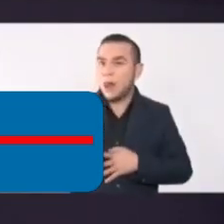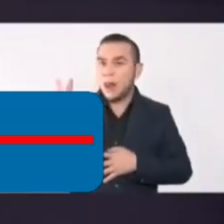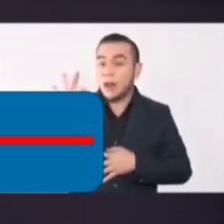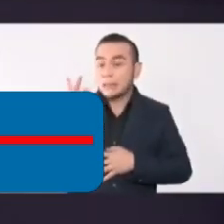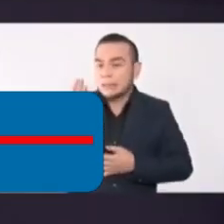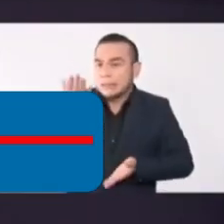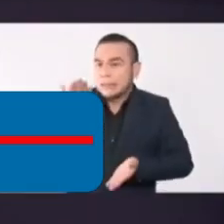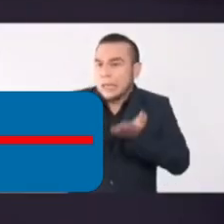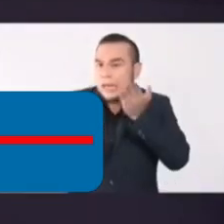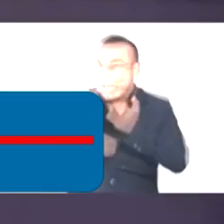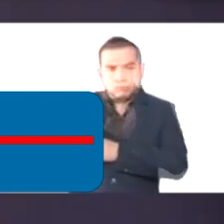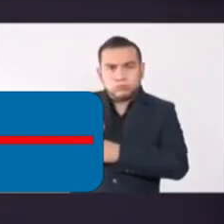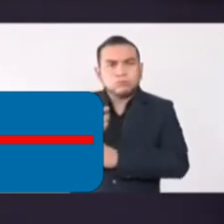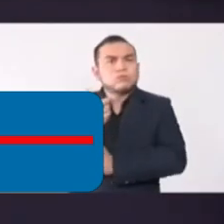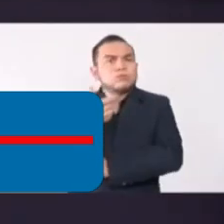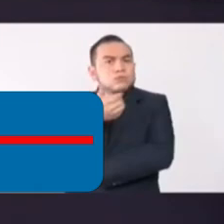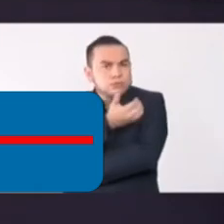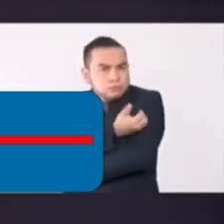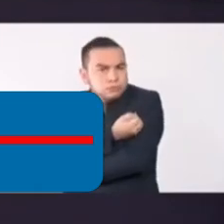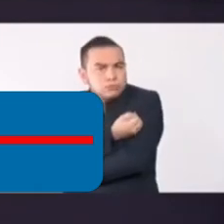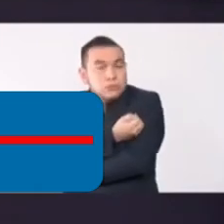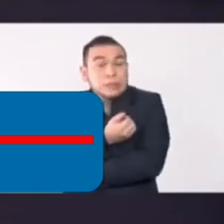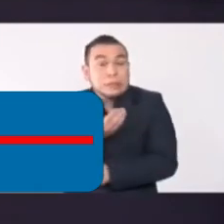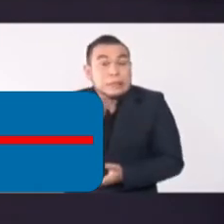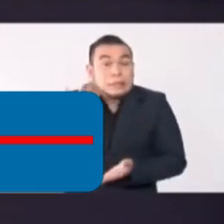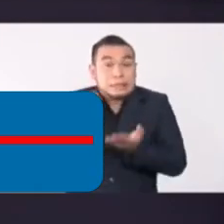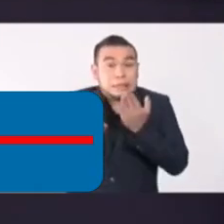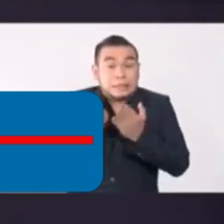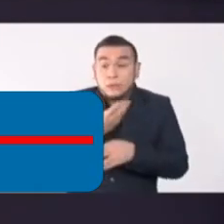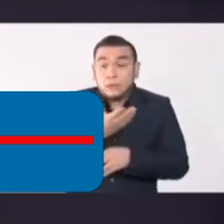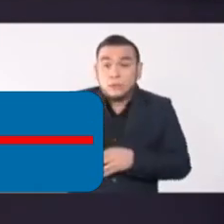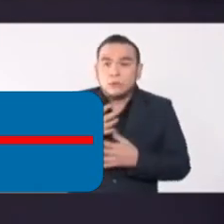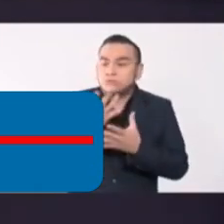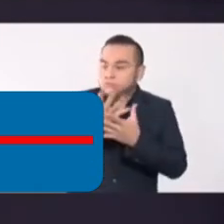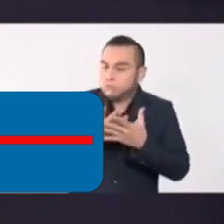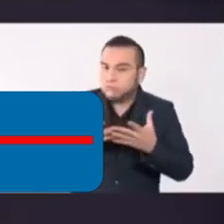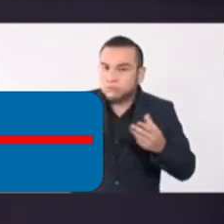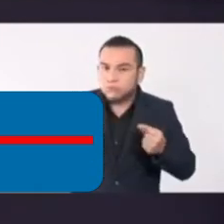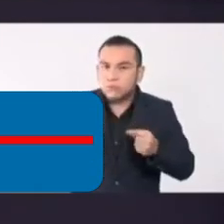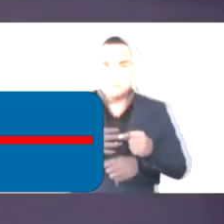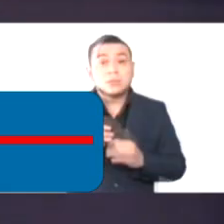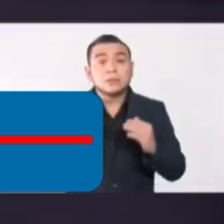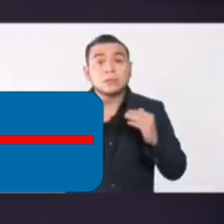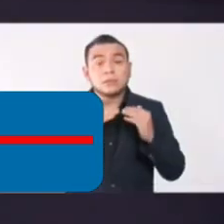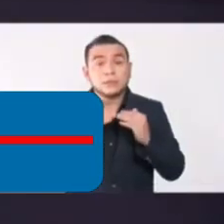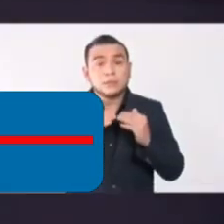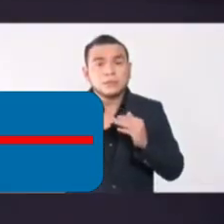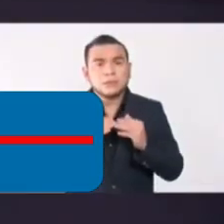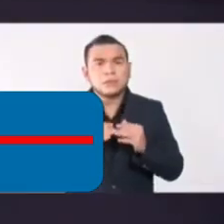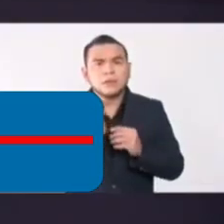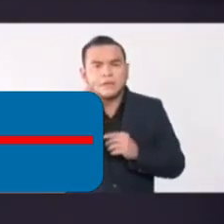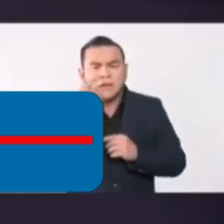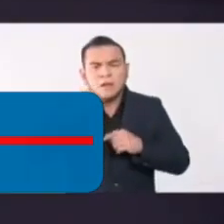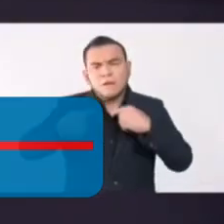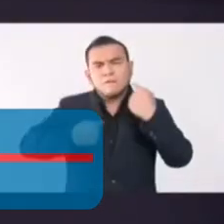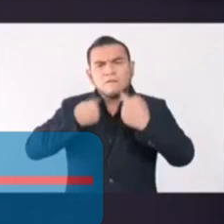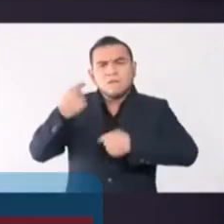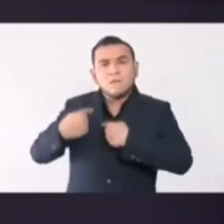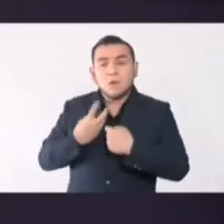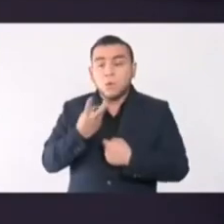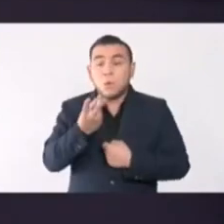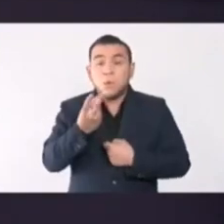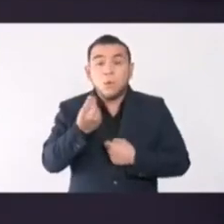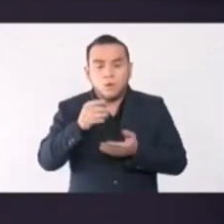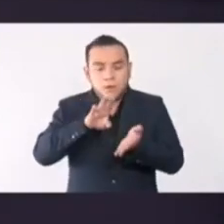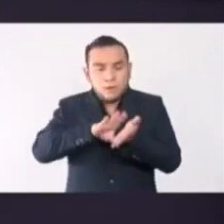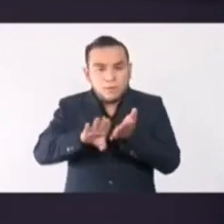una excelente vacuna. Promete ser una solución definitiva para el COVID-19. He escuchado críticas sobre cuánto va a costar